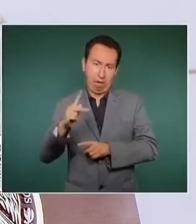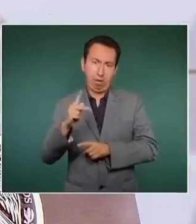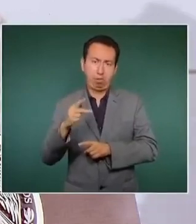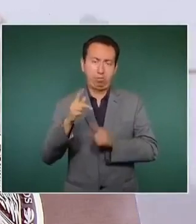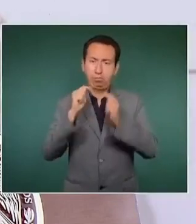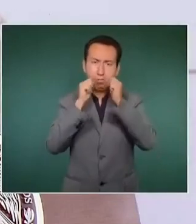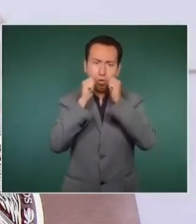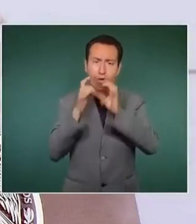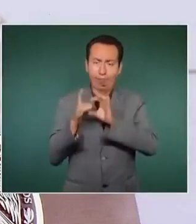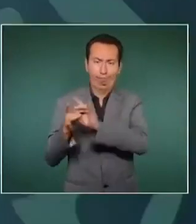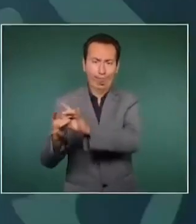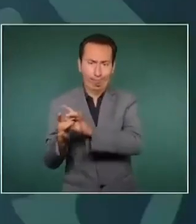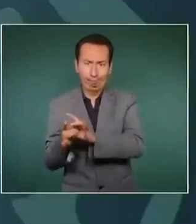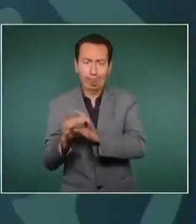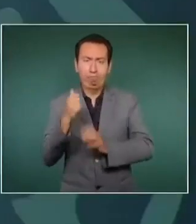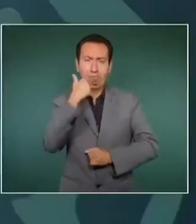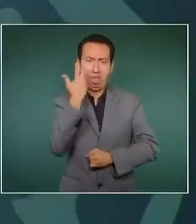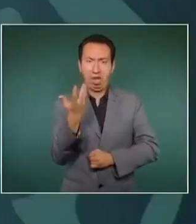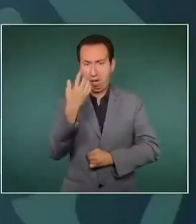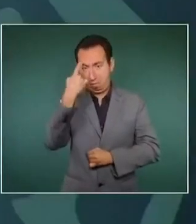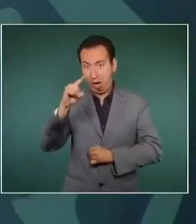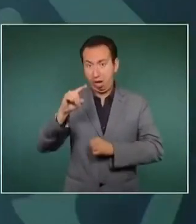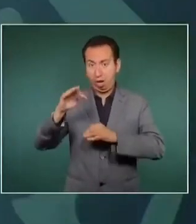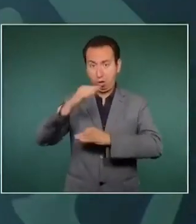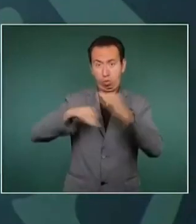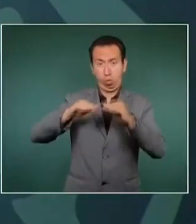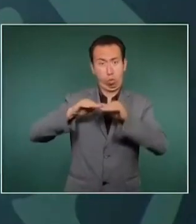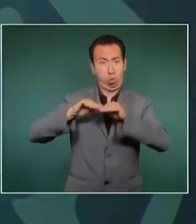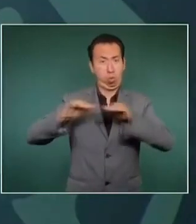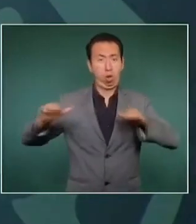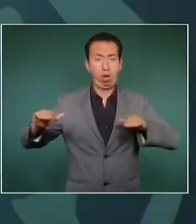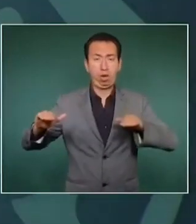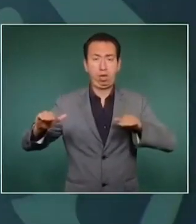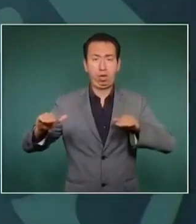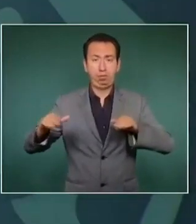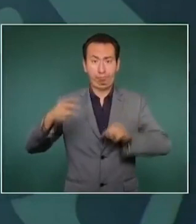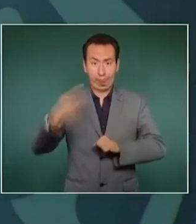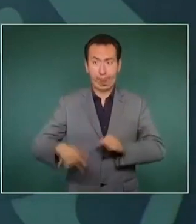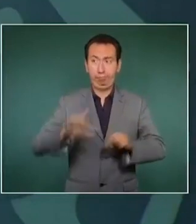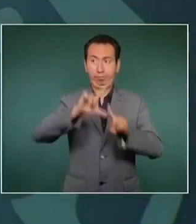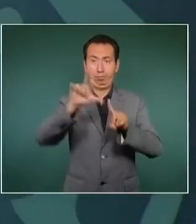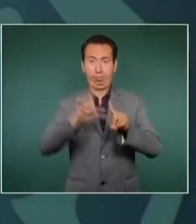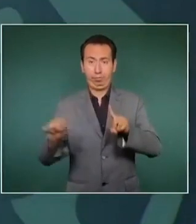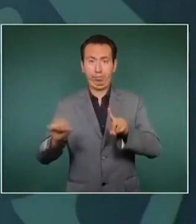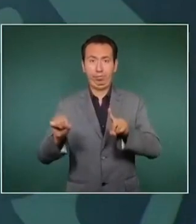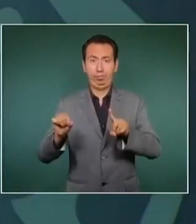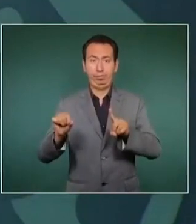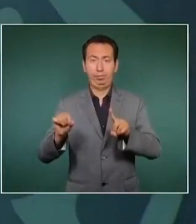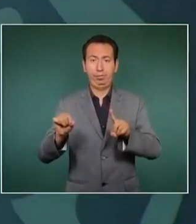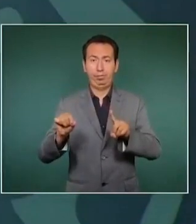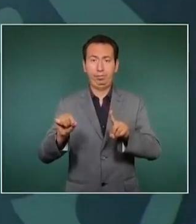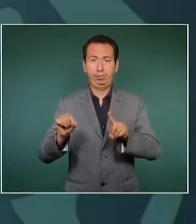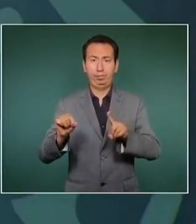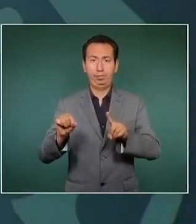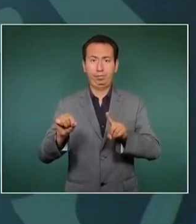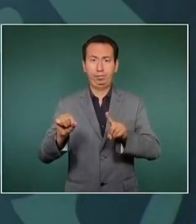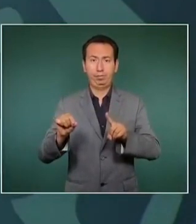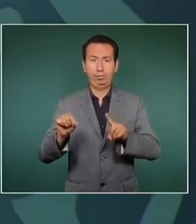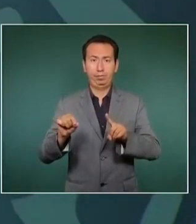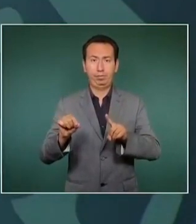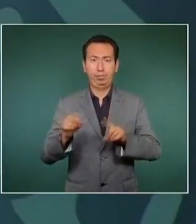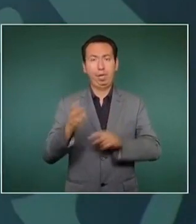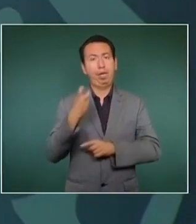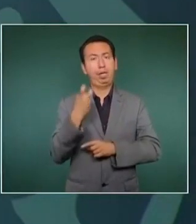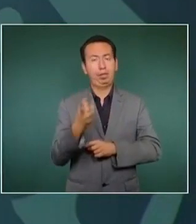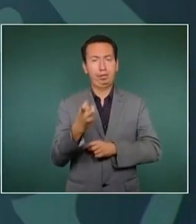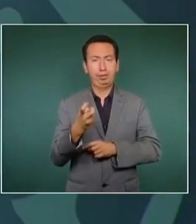terminada, un producto pues acabado, que durante varios años, desafortunadamente, este producto, tanto